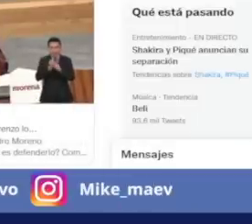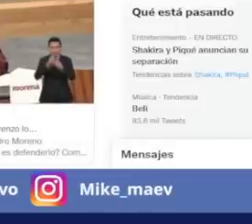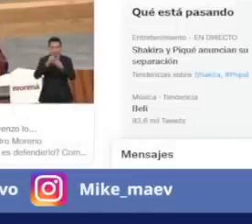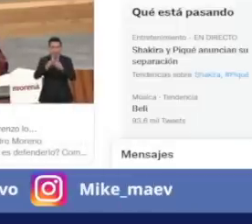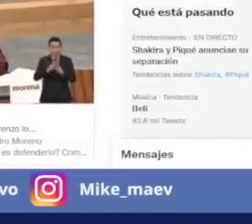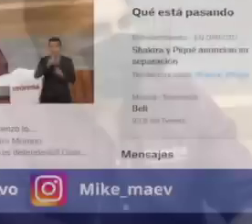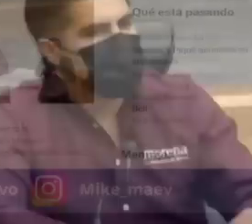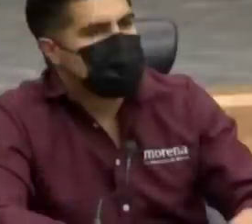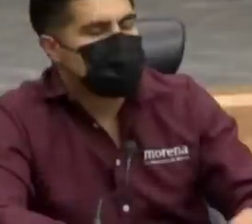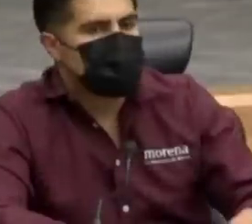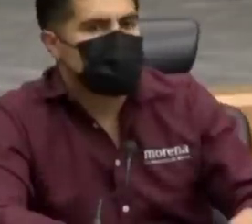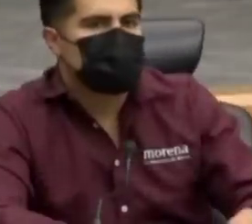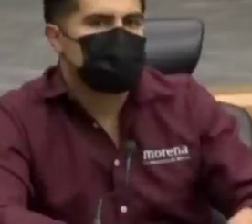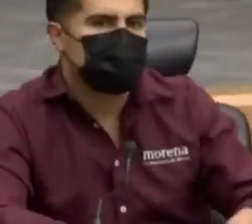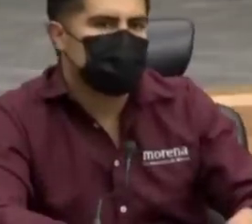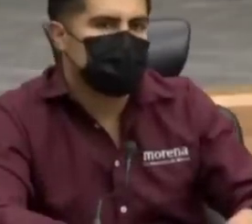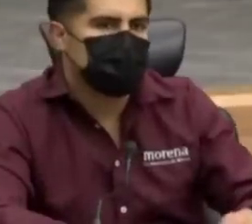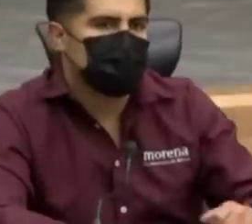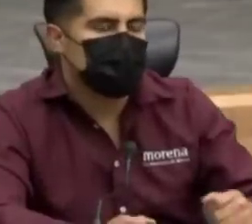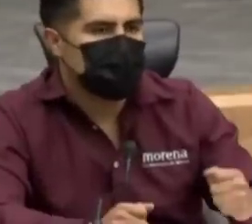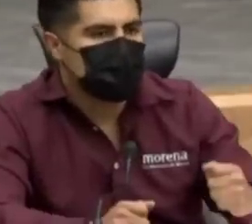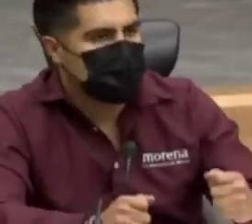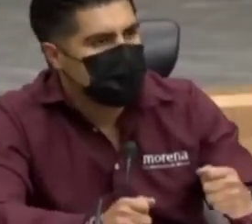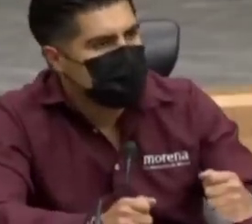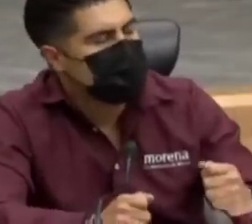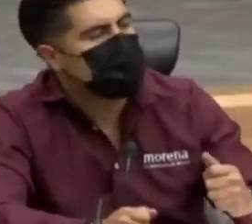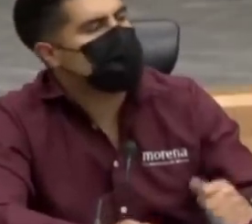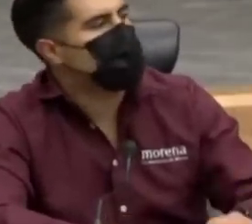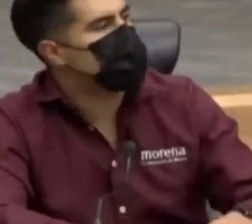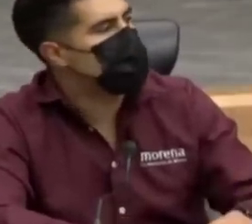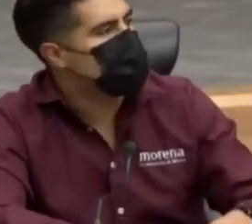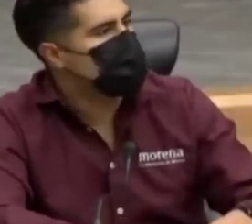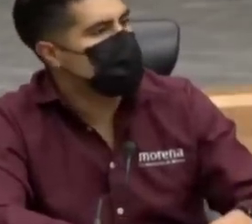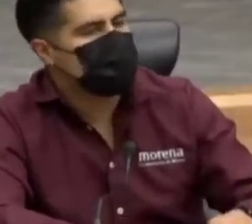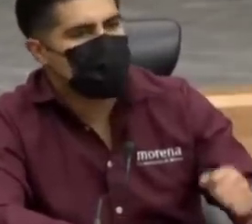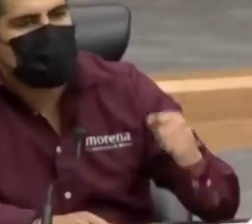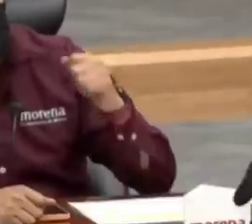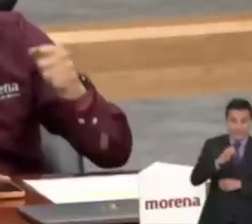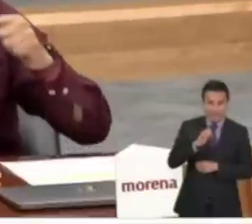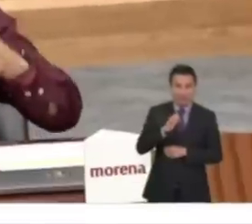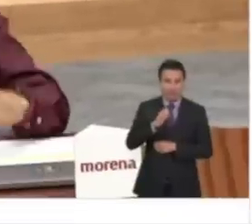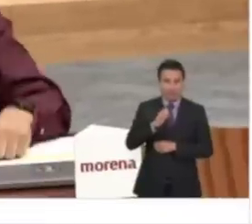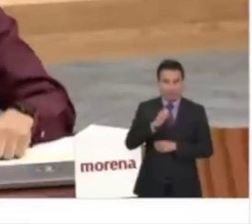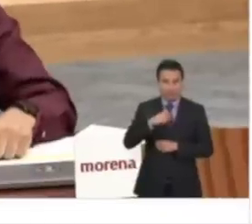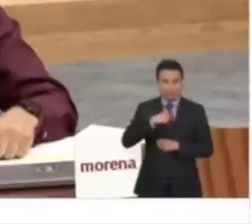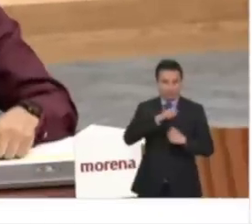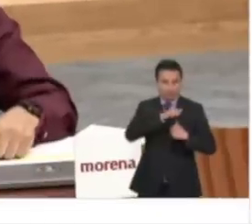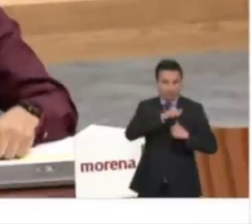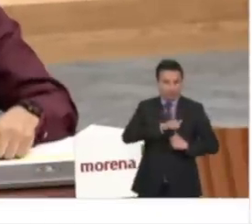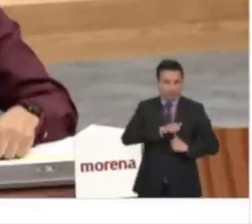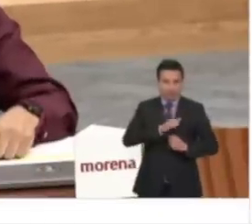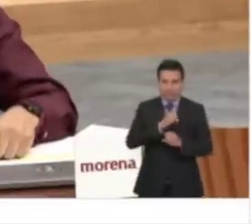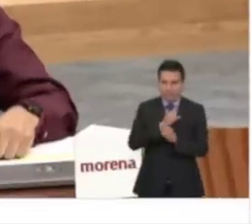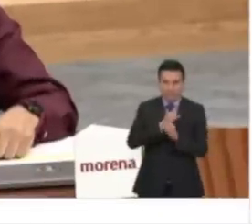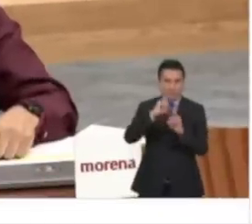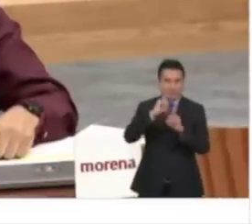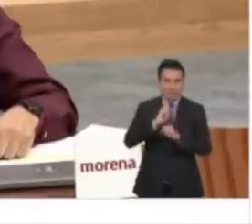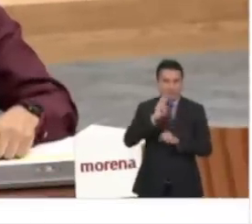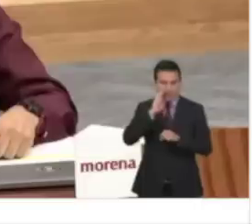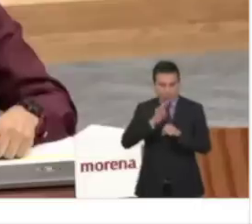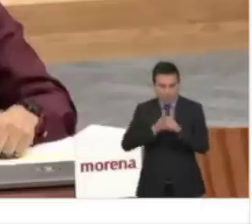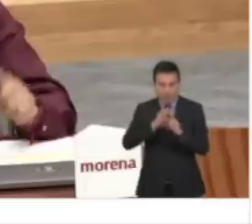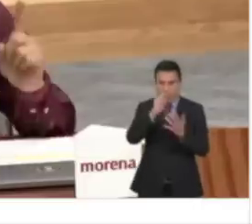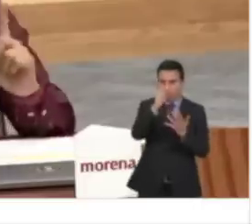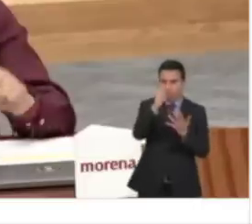hacía mención usted, consejero presidente, sobre que el INE actúa de manera autónoma y ejerce sus facultades con